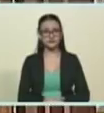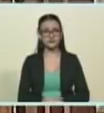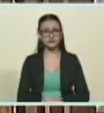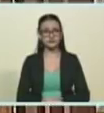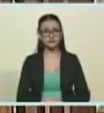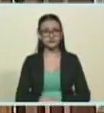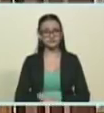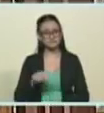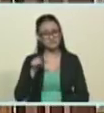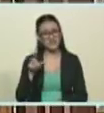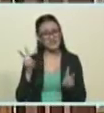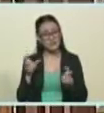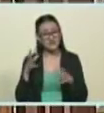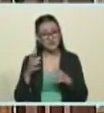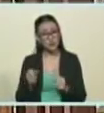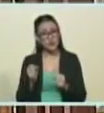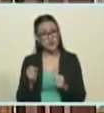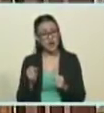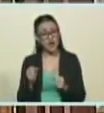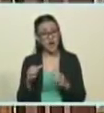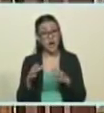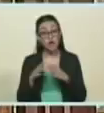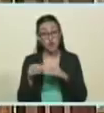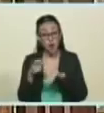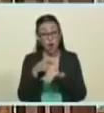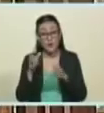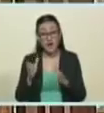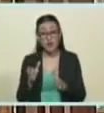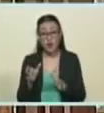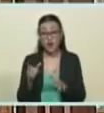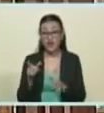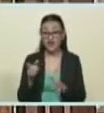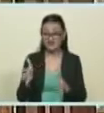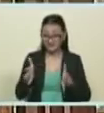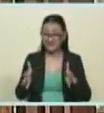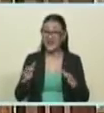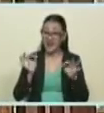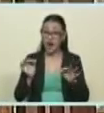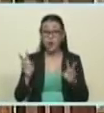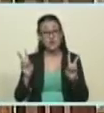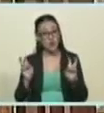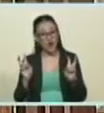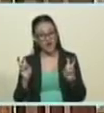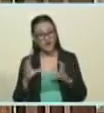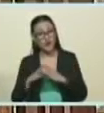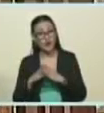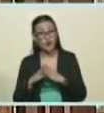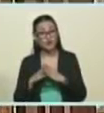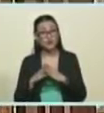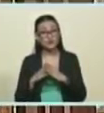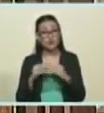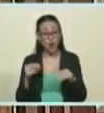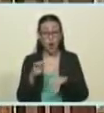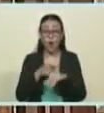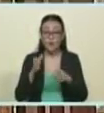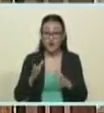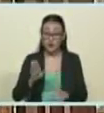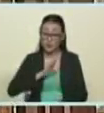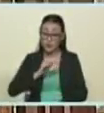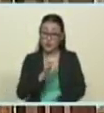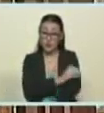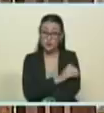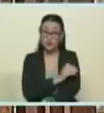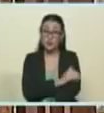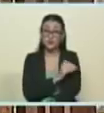En la seguridad, a los gobernadores que vienen llegando nuevos. Y gobernadora, y a los gobernadores de la oposición,